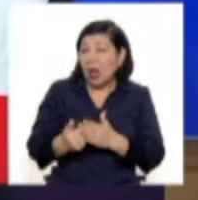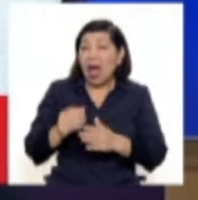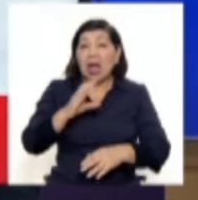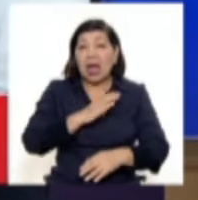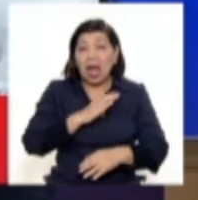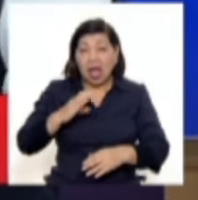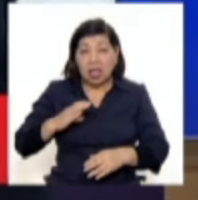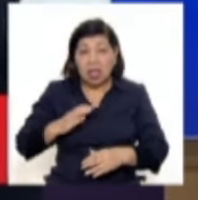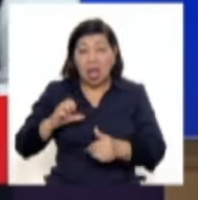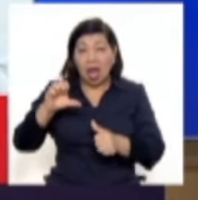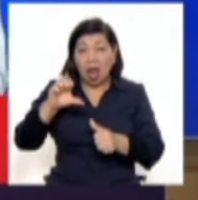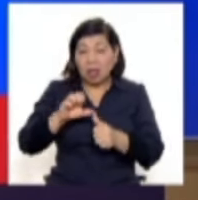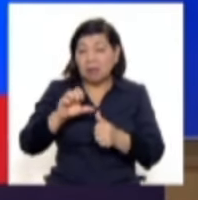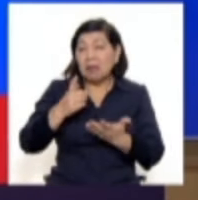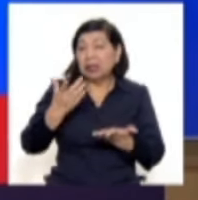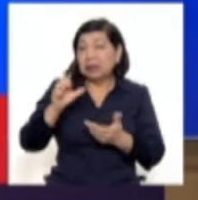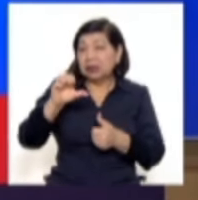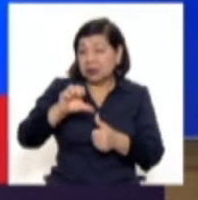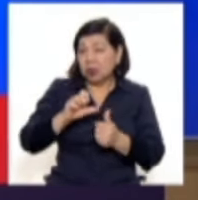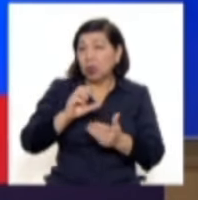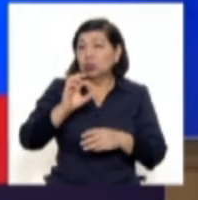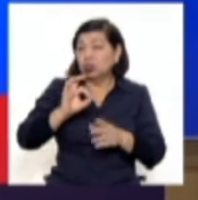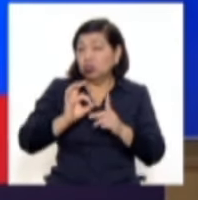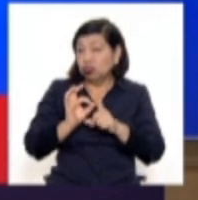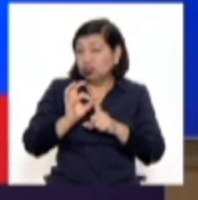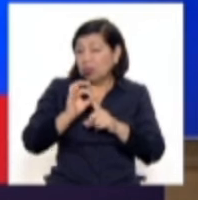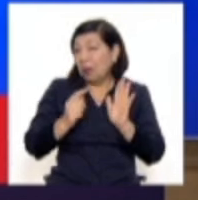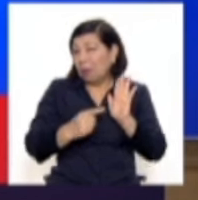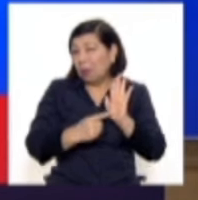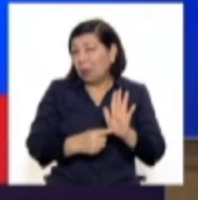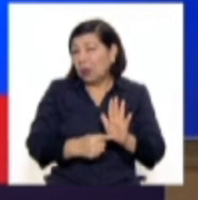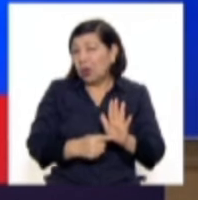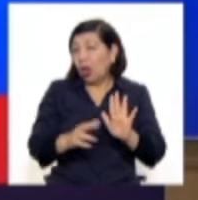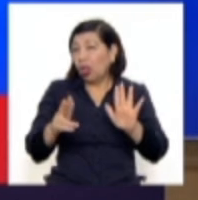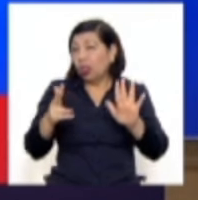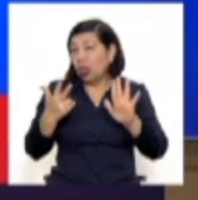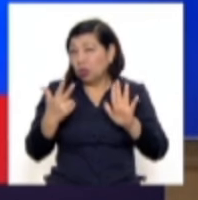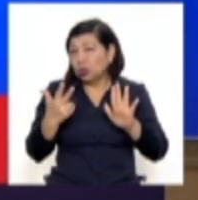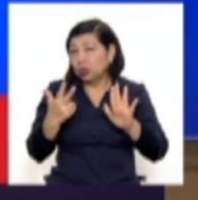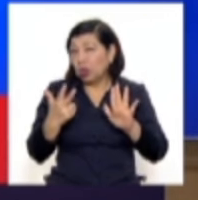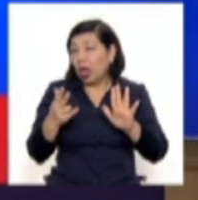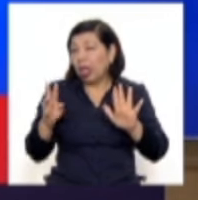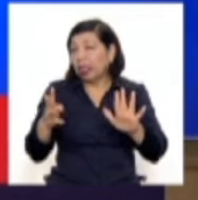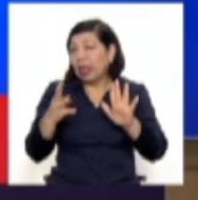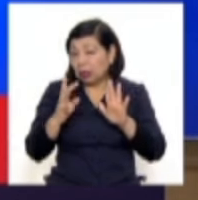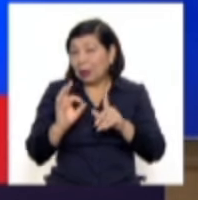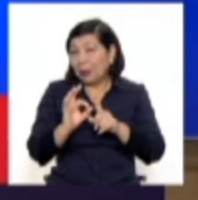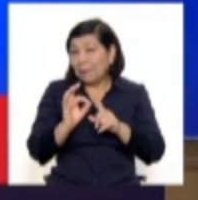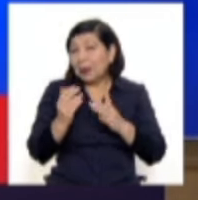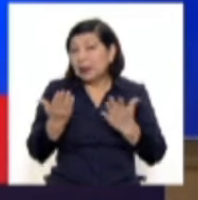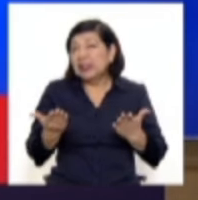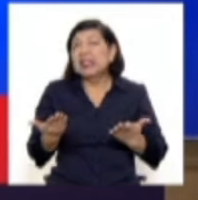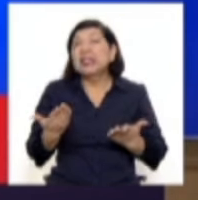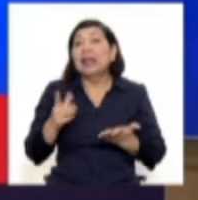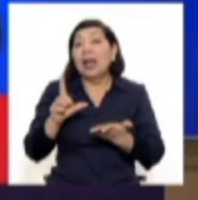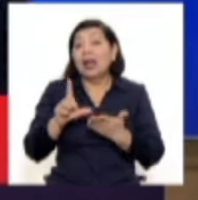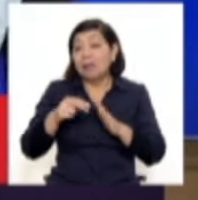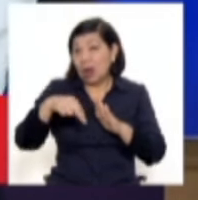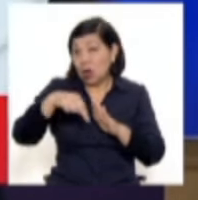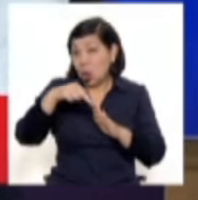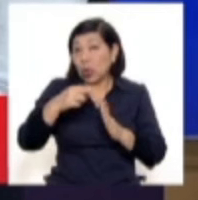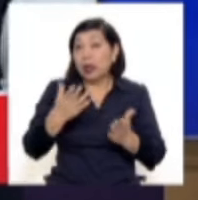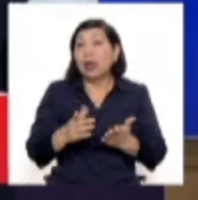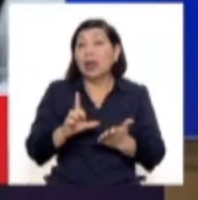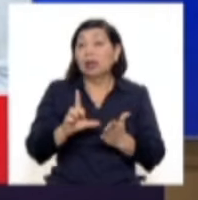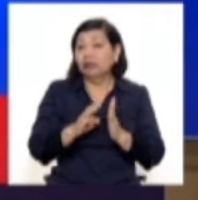callao Lima centro y Lima sur donde las temperaturas se van a presentar entre los 18 y 19 gr hacia lo que es Lima Norte